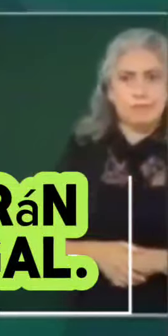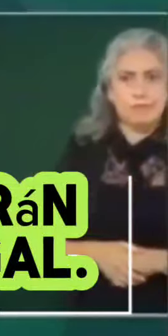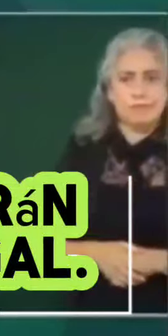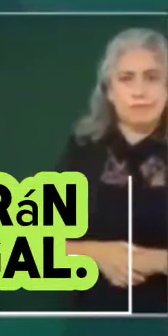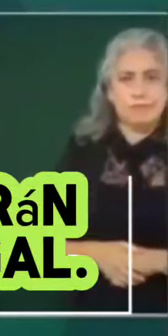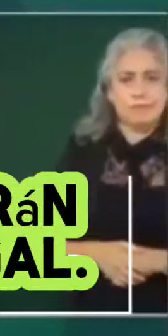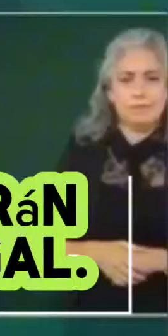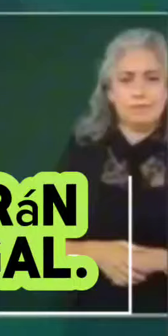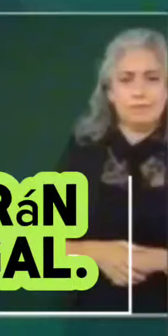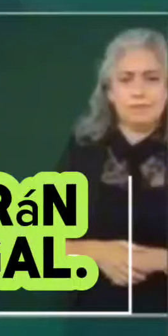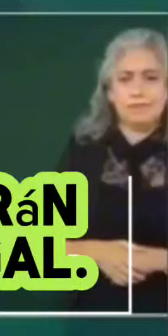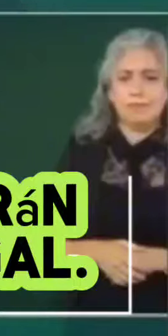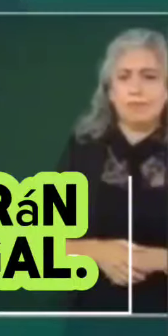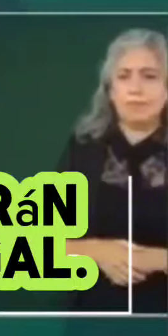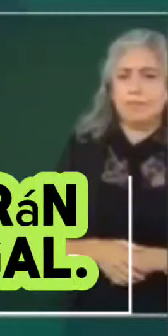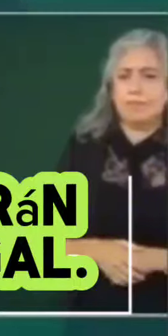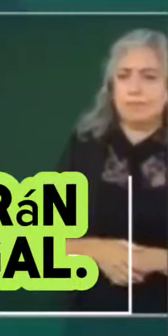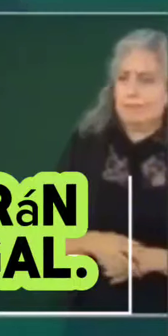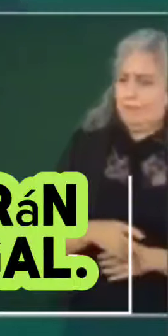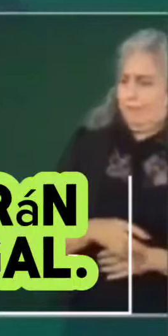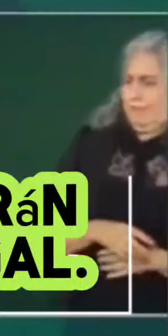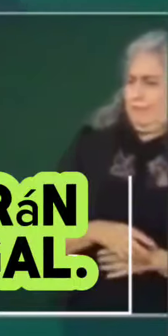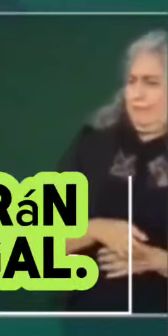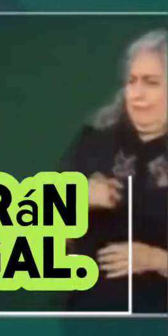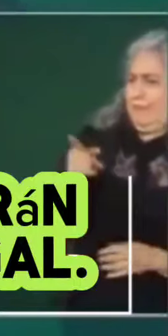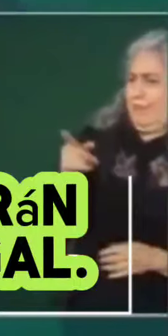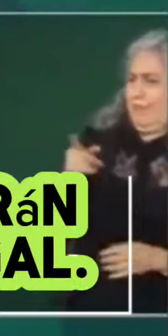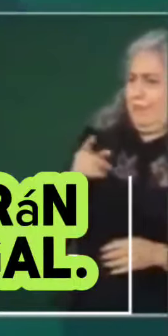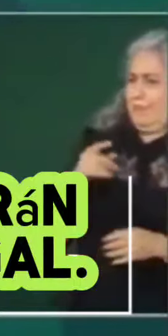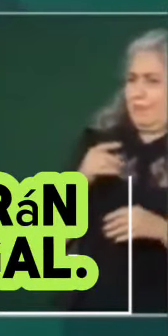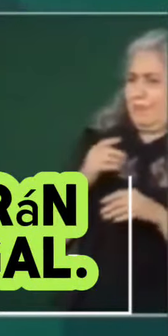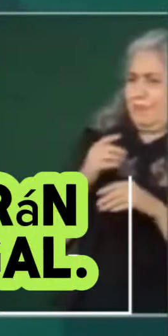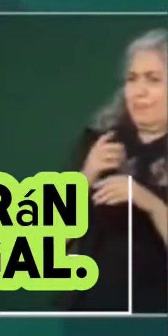A ver si fueron secuestrados los camiones